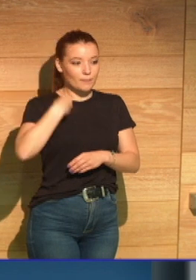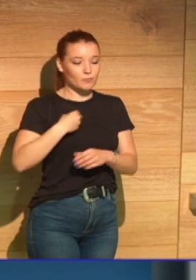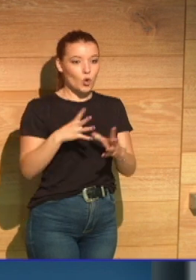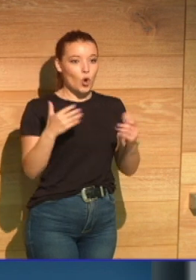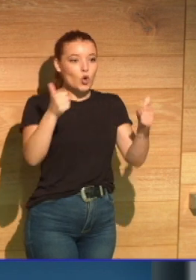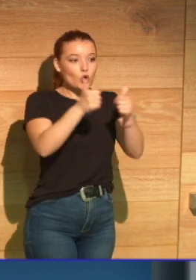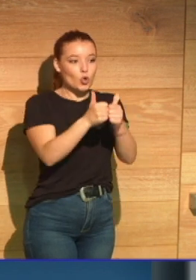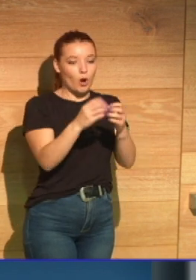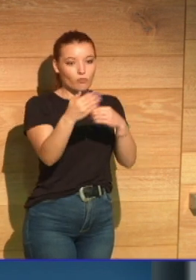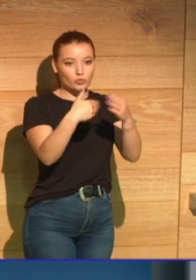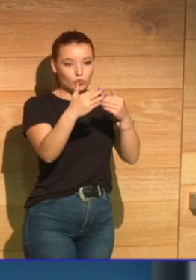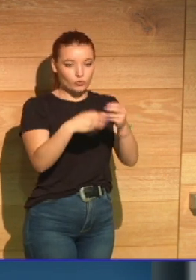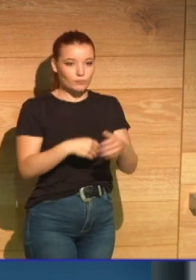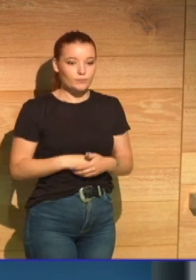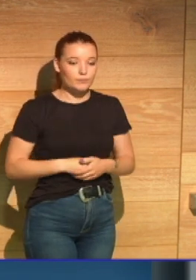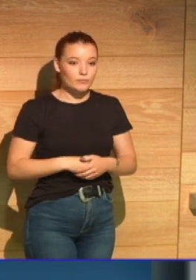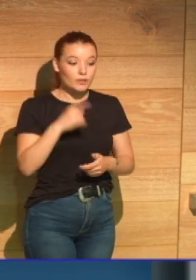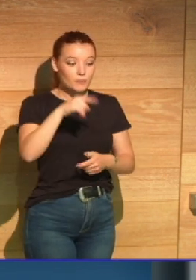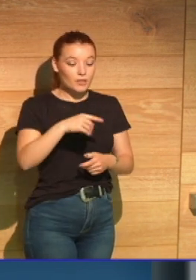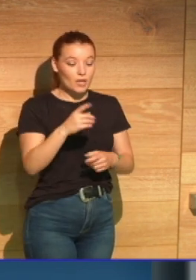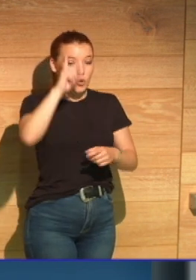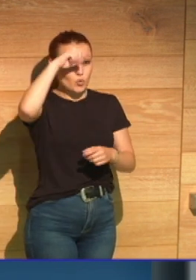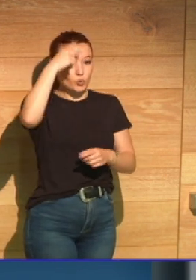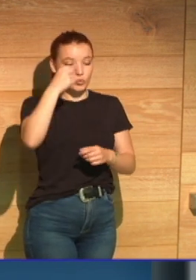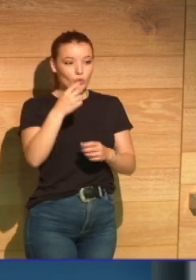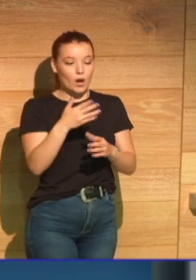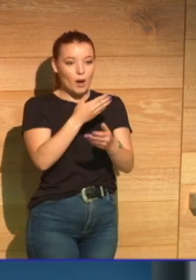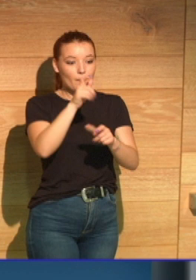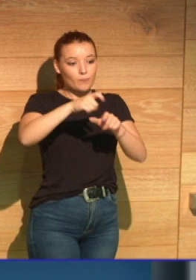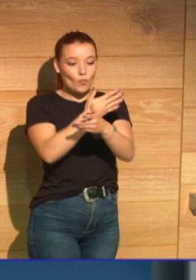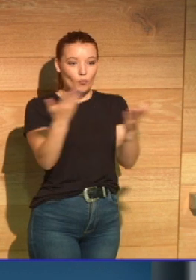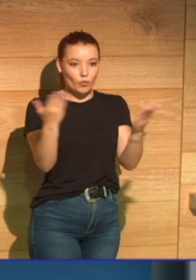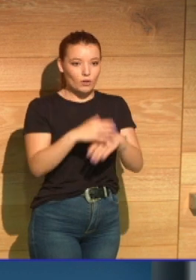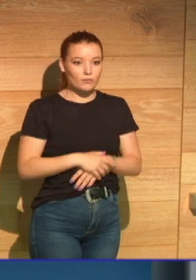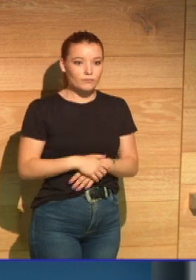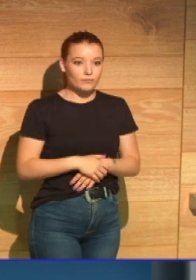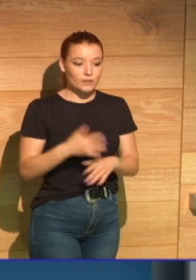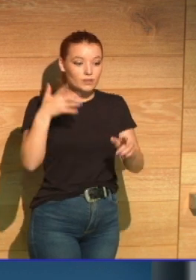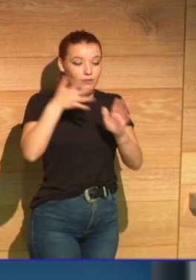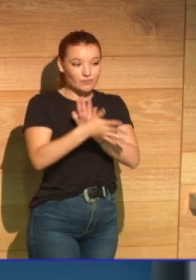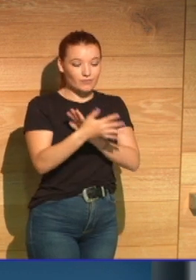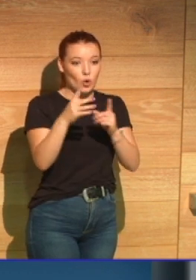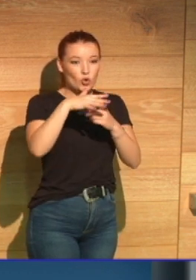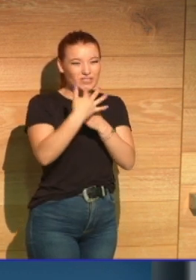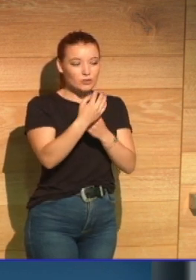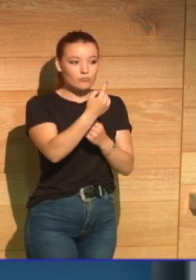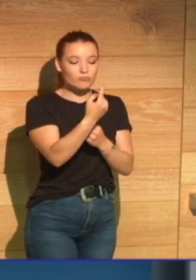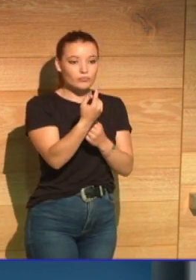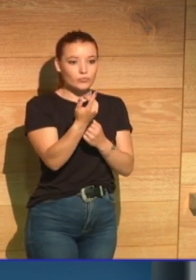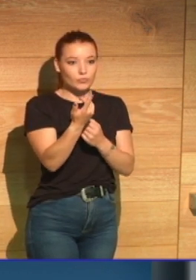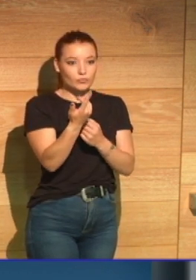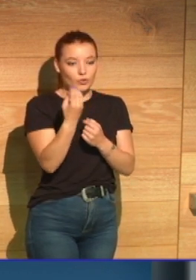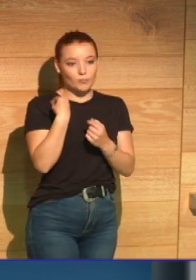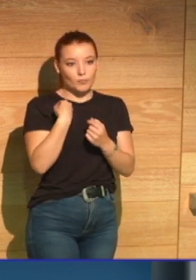contexto de Internet, pero también de la cultura popular, ¿no? Que construye toda la idea del contexto. El meme se lee en un contexto, se lee